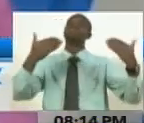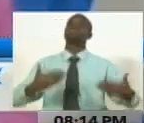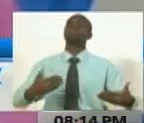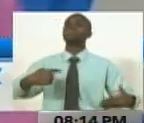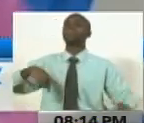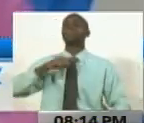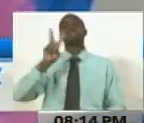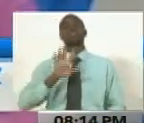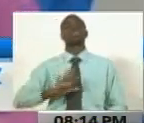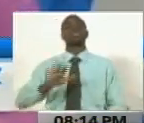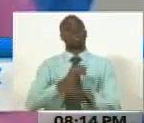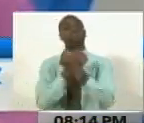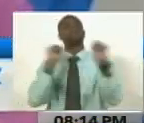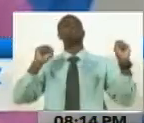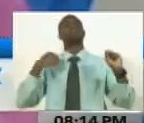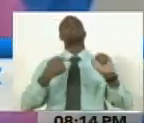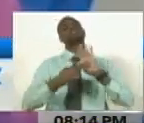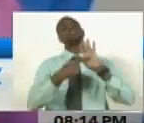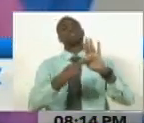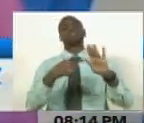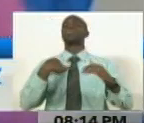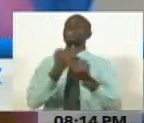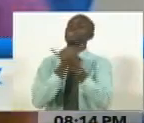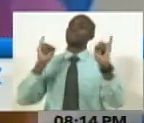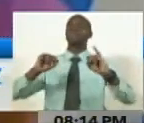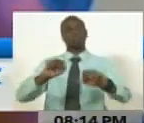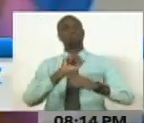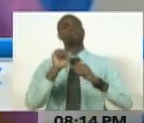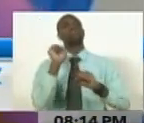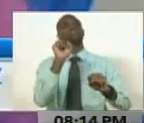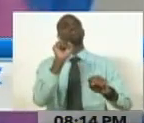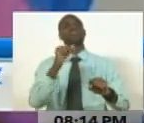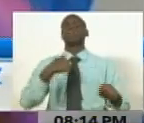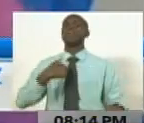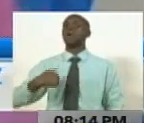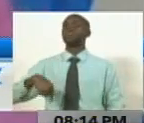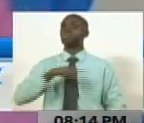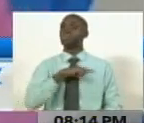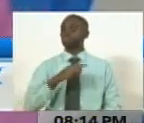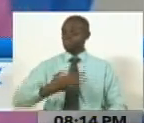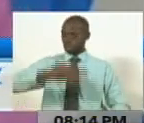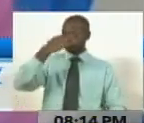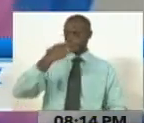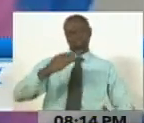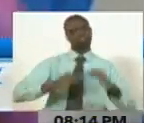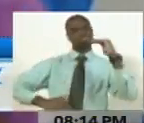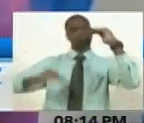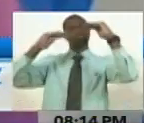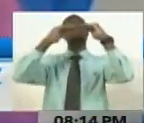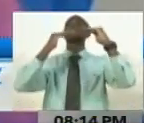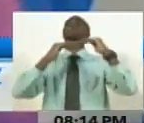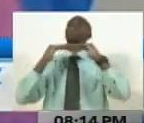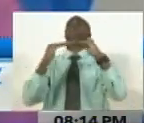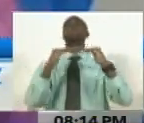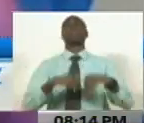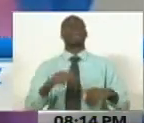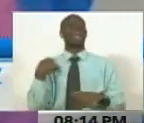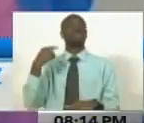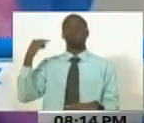la soberanía, la independencia y a dignidad de Venezuela. Es un día además